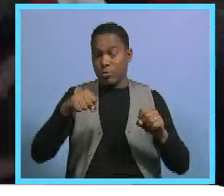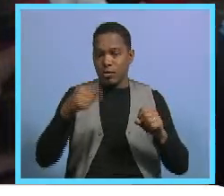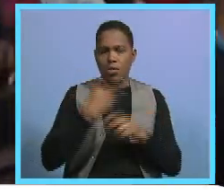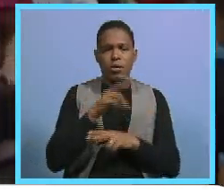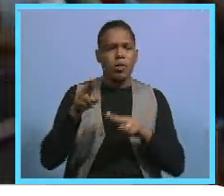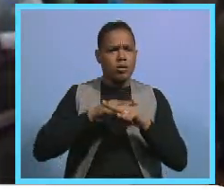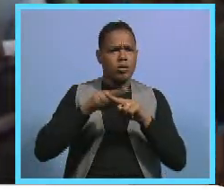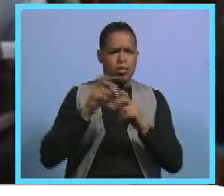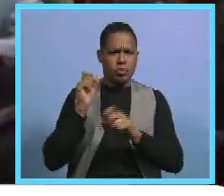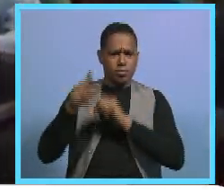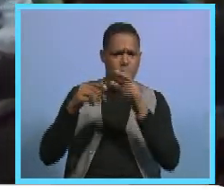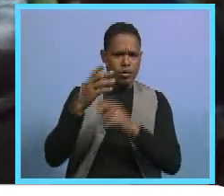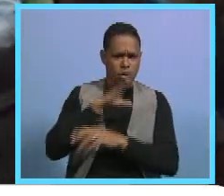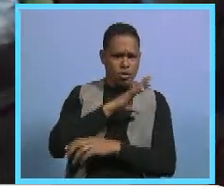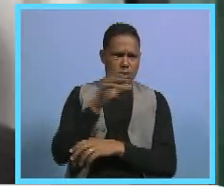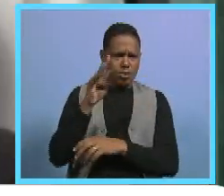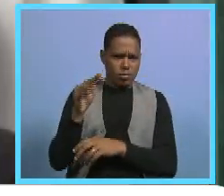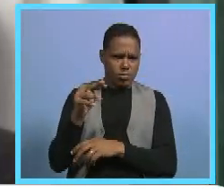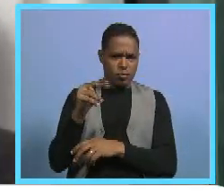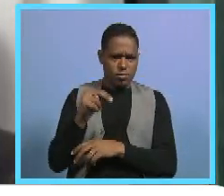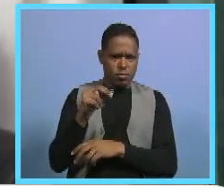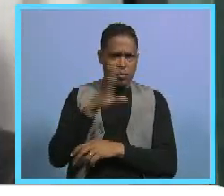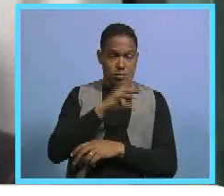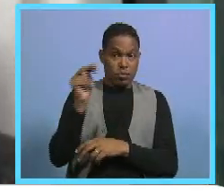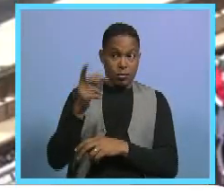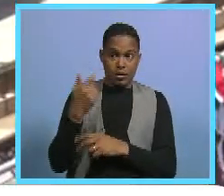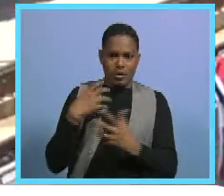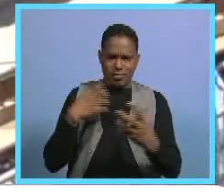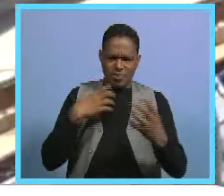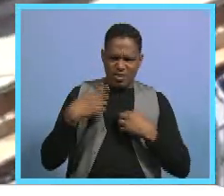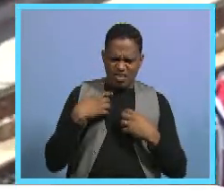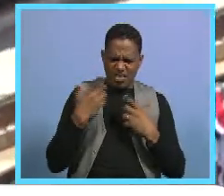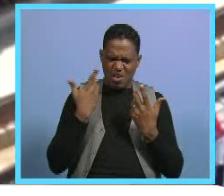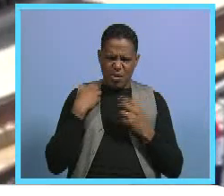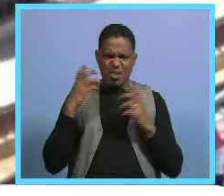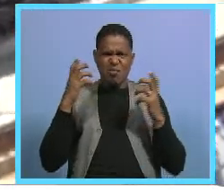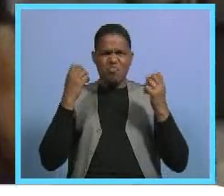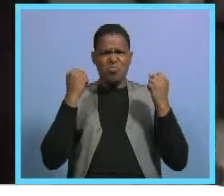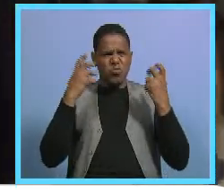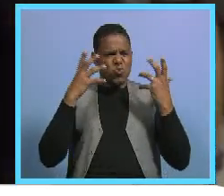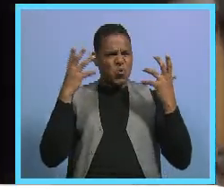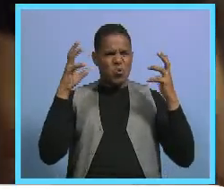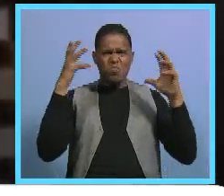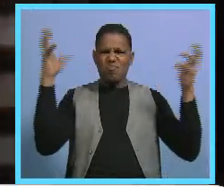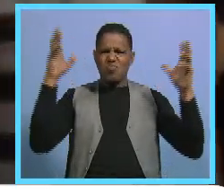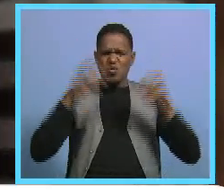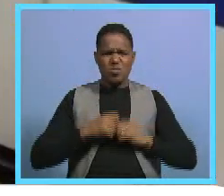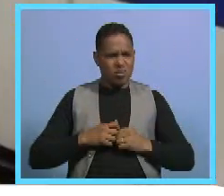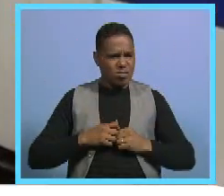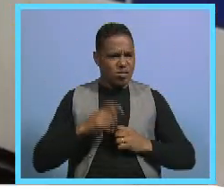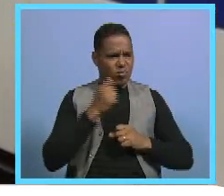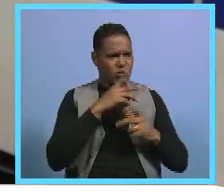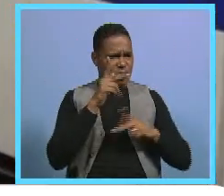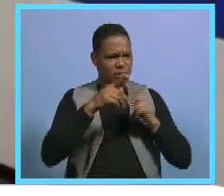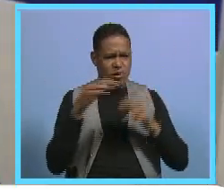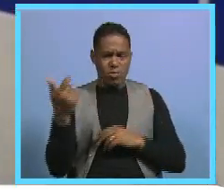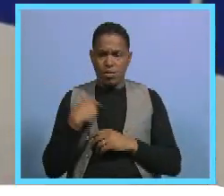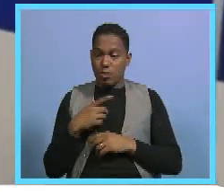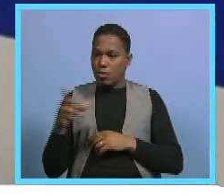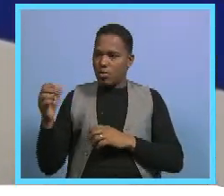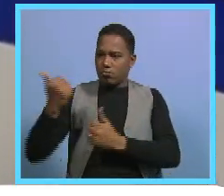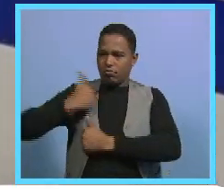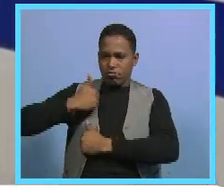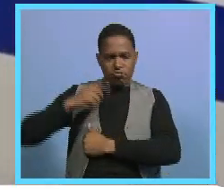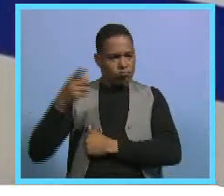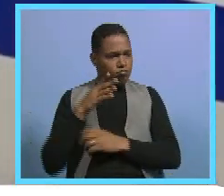consultadas por Central de Noticias, en cambio, bueno, se quejaron de la gran bulla que hacen muchos de los pasajeros, lo que pasa desapercibido por los agentes